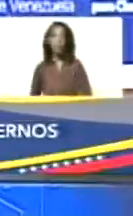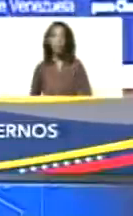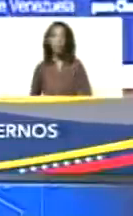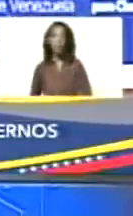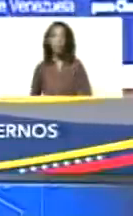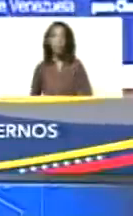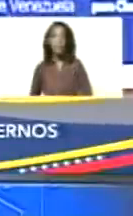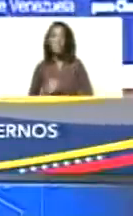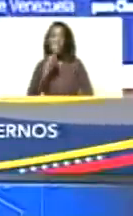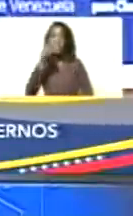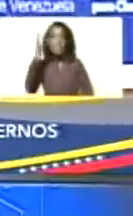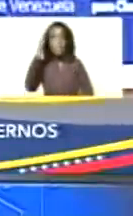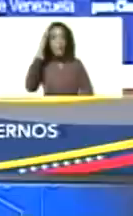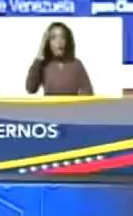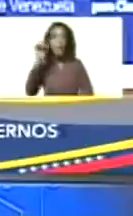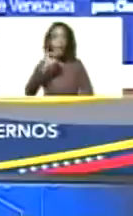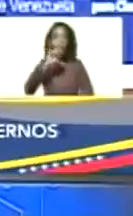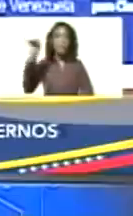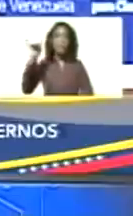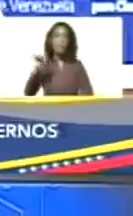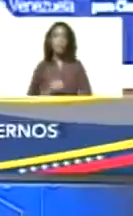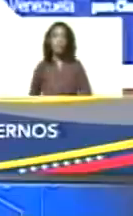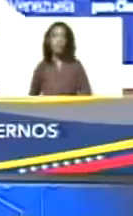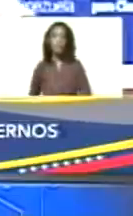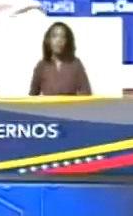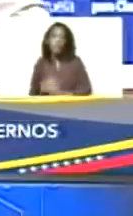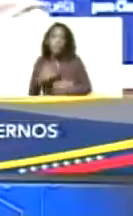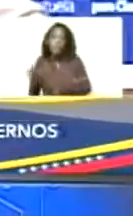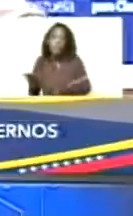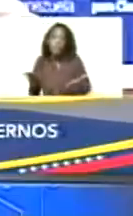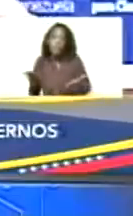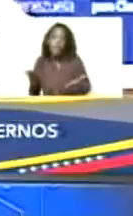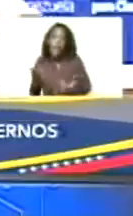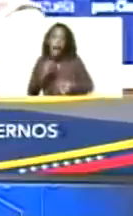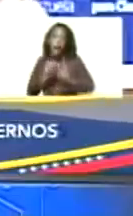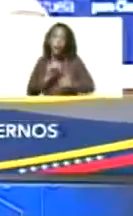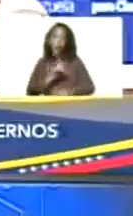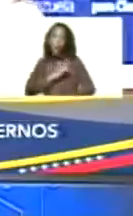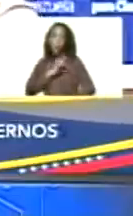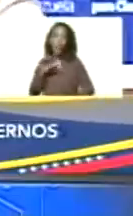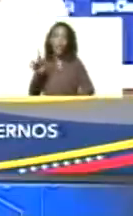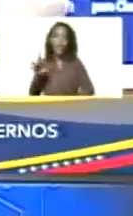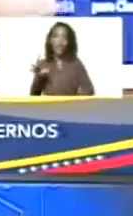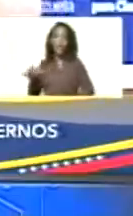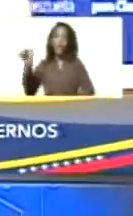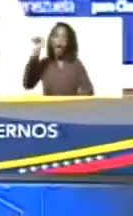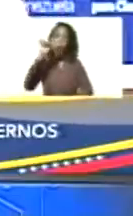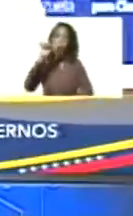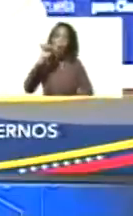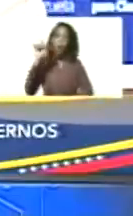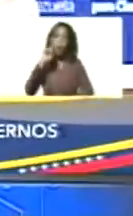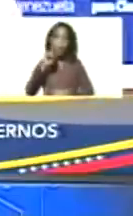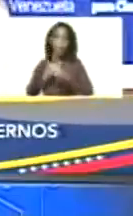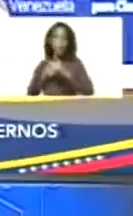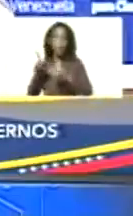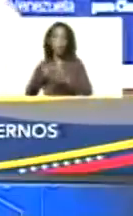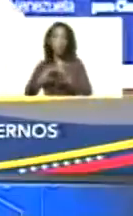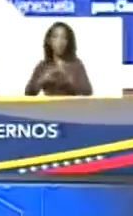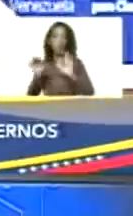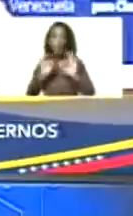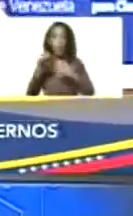¿Quién sabe si lo habían denunciado y los indolentes de Hidrocapital no lo habían resuelto? No lo